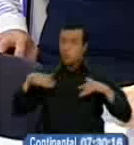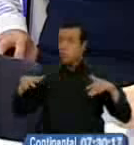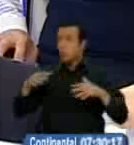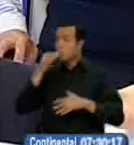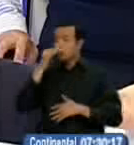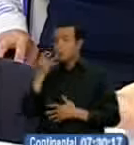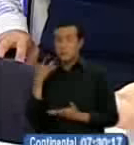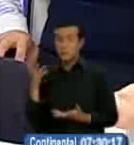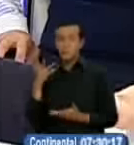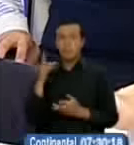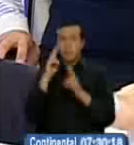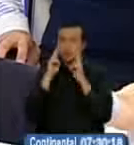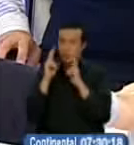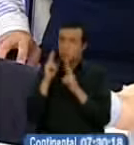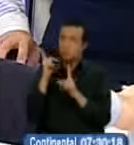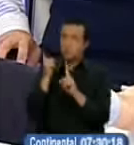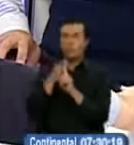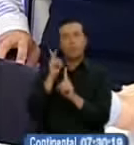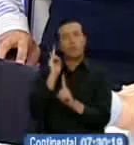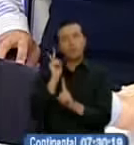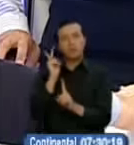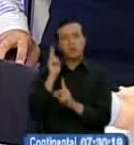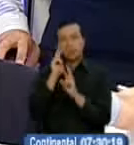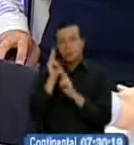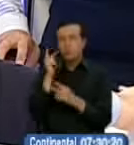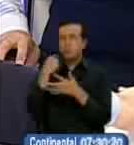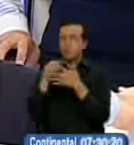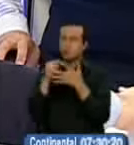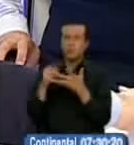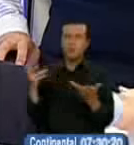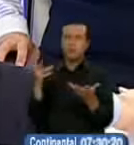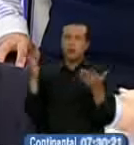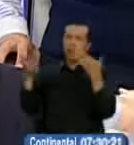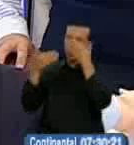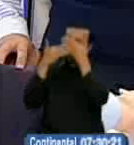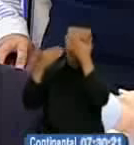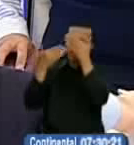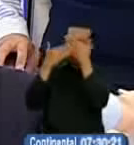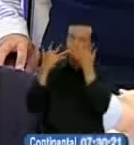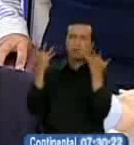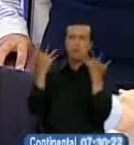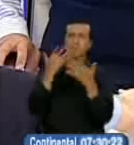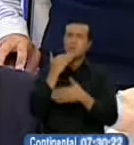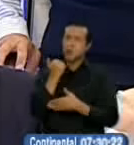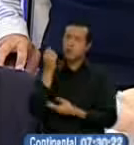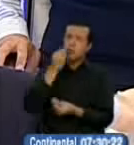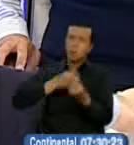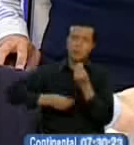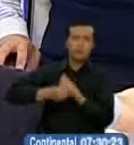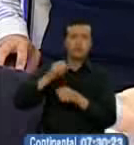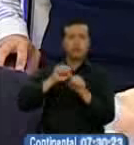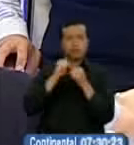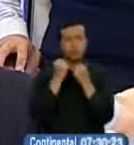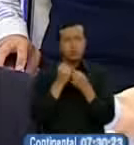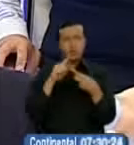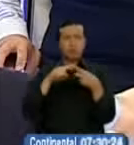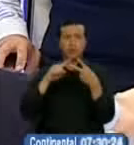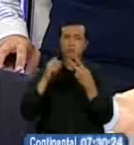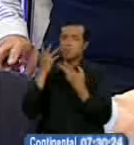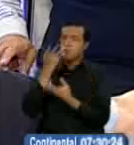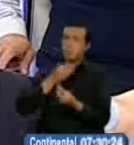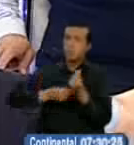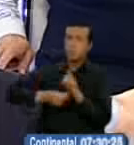dando. Ya están reconociendo por lo menos una. Reconozcamos, no seamos ciegos del alma. Ha habido mejor inversión en social, mejor inversión